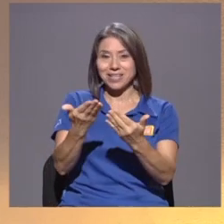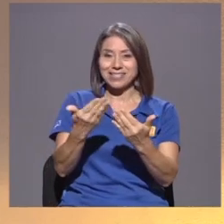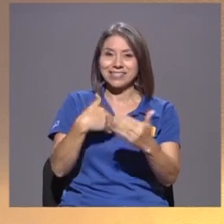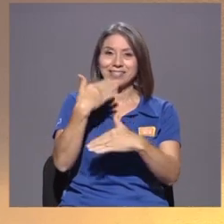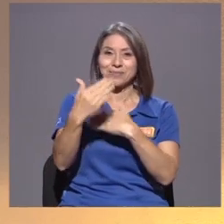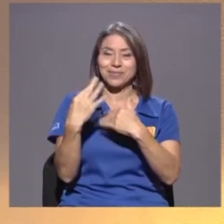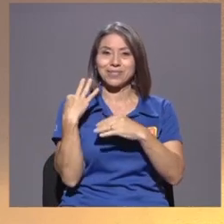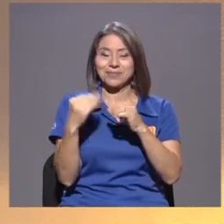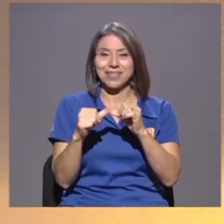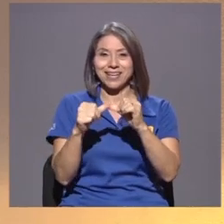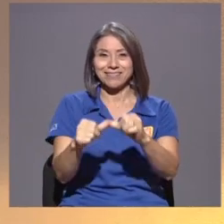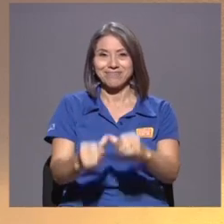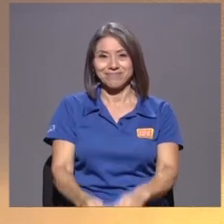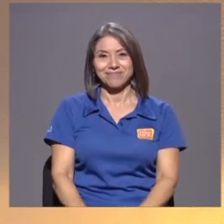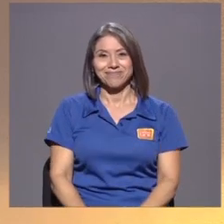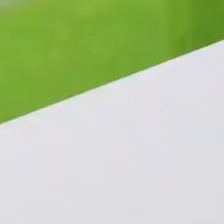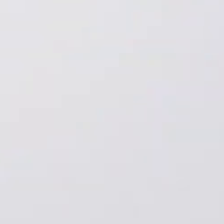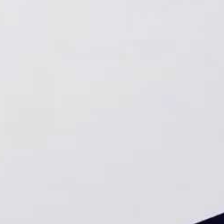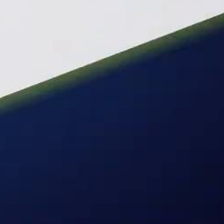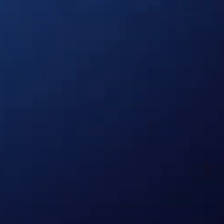canal se invite a hacer